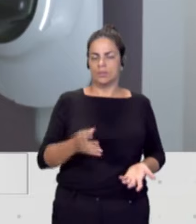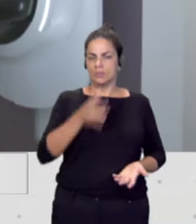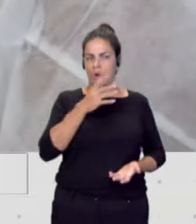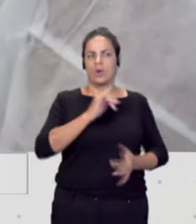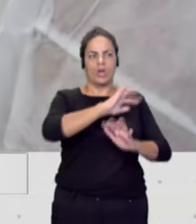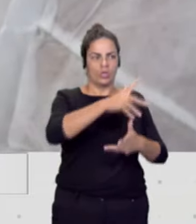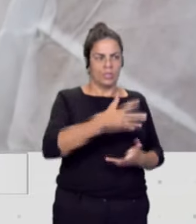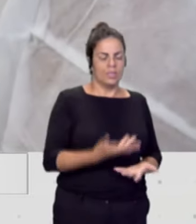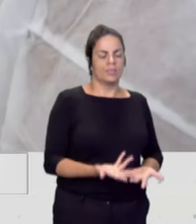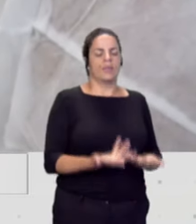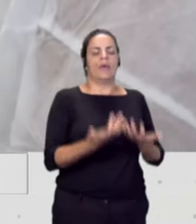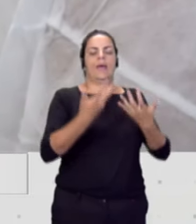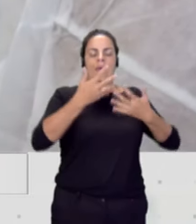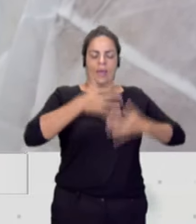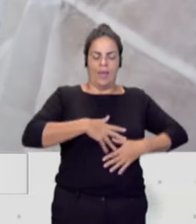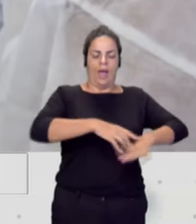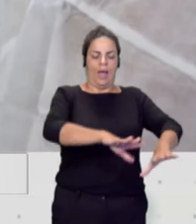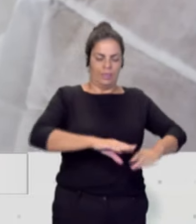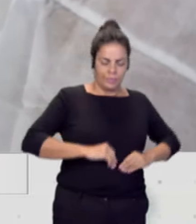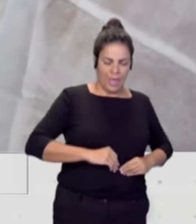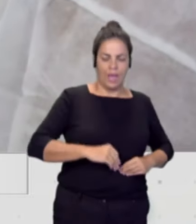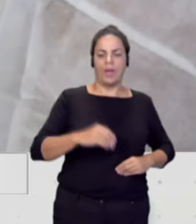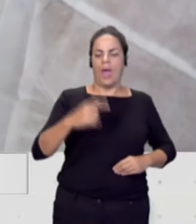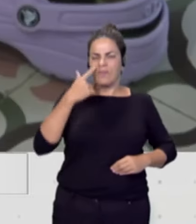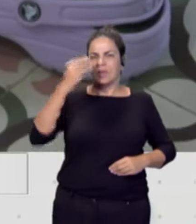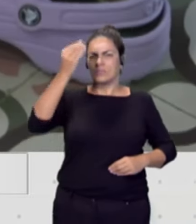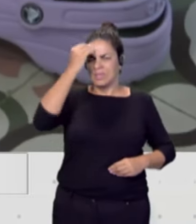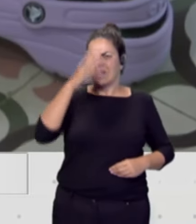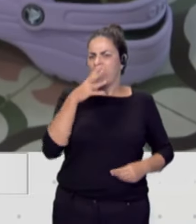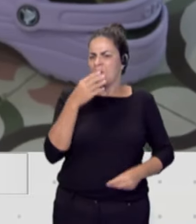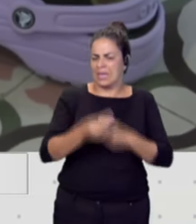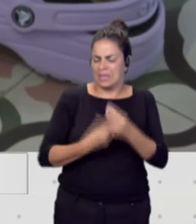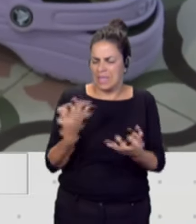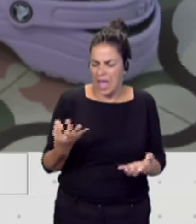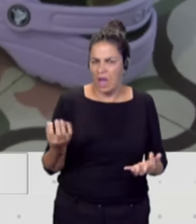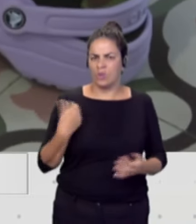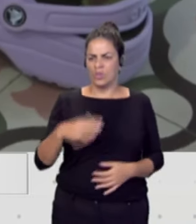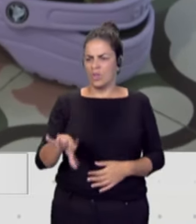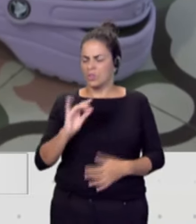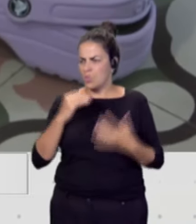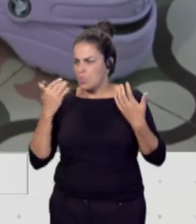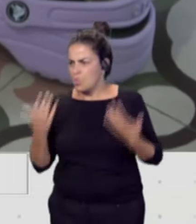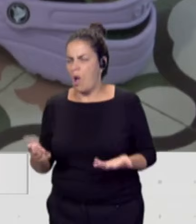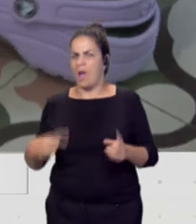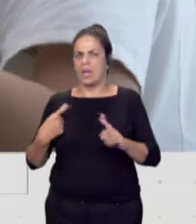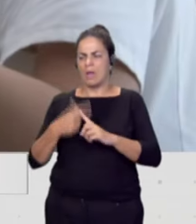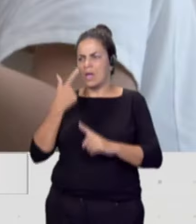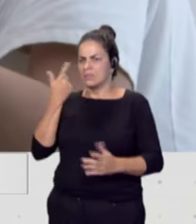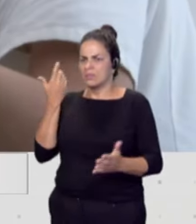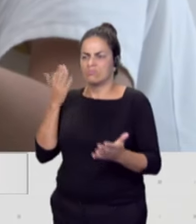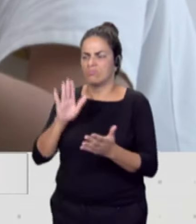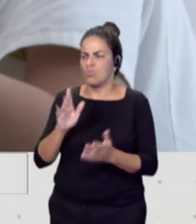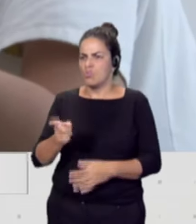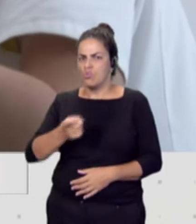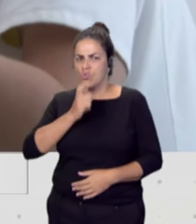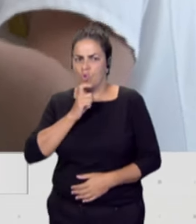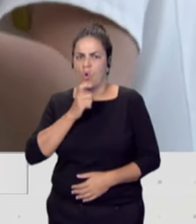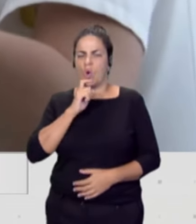noticia, qué hago con esto, qué decisiones tomo, cómo voy a abordar todo esto y aparte